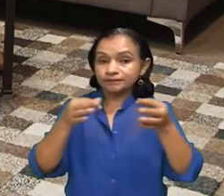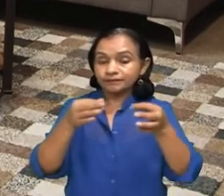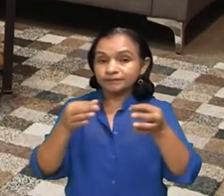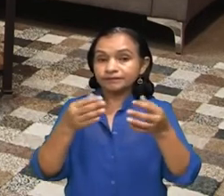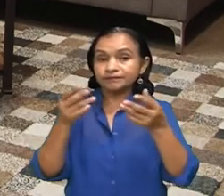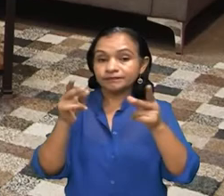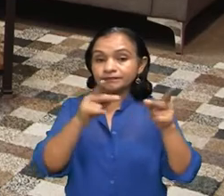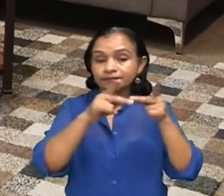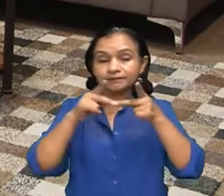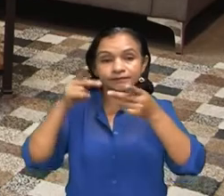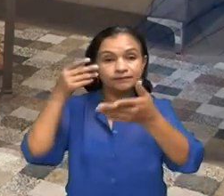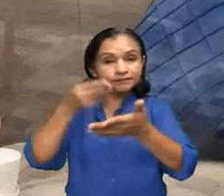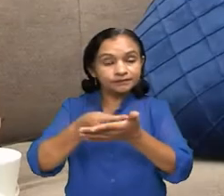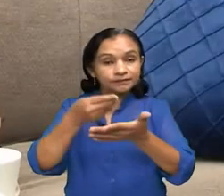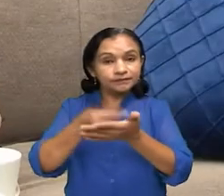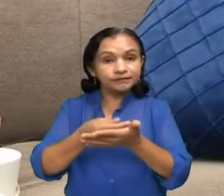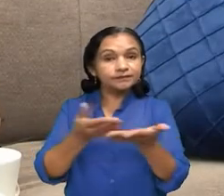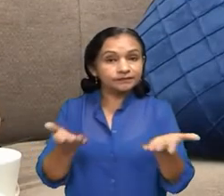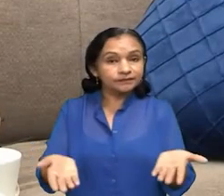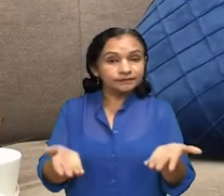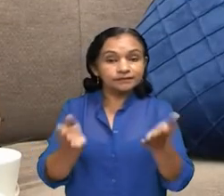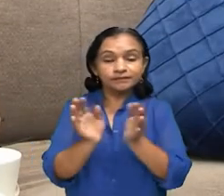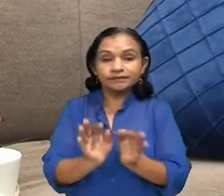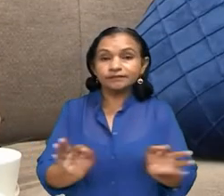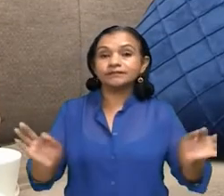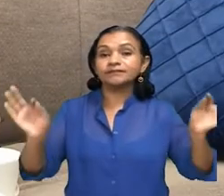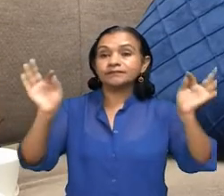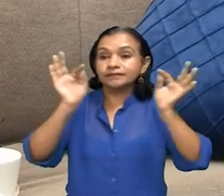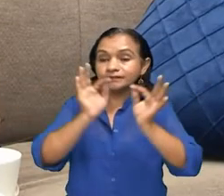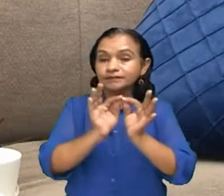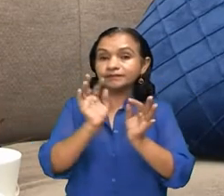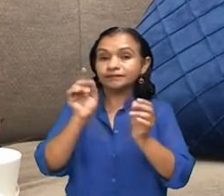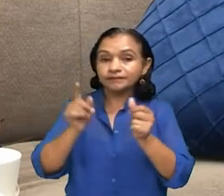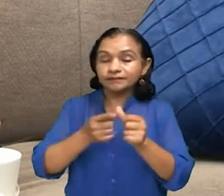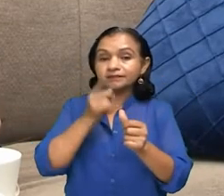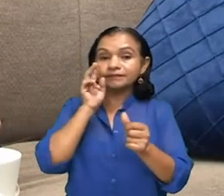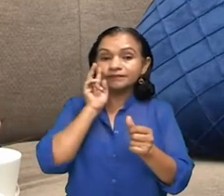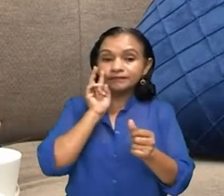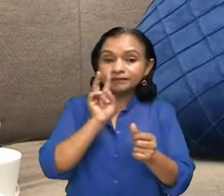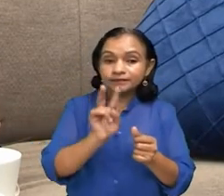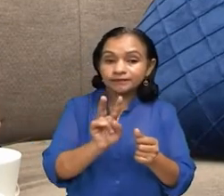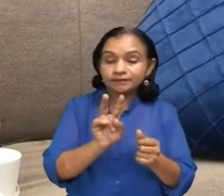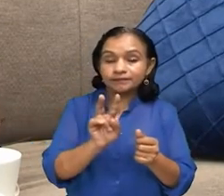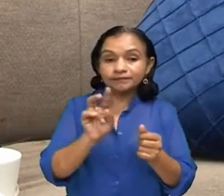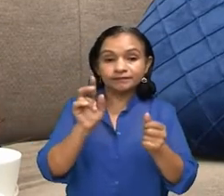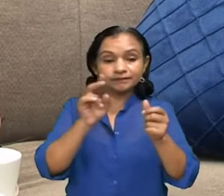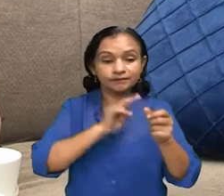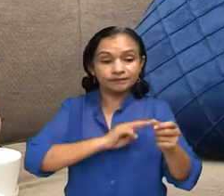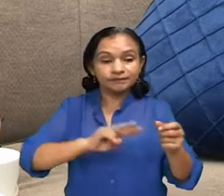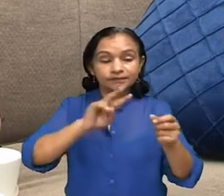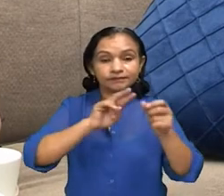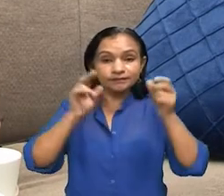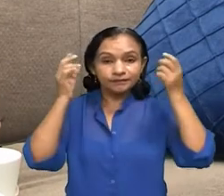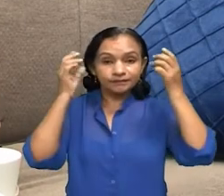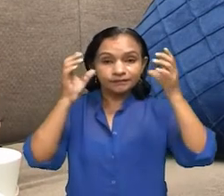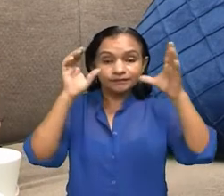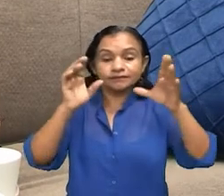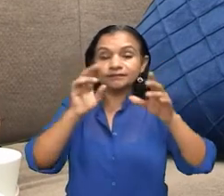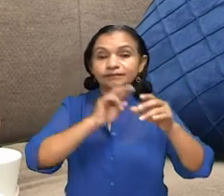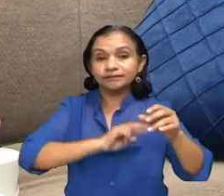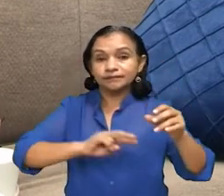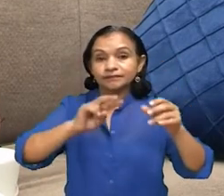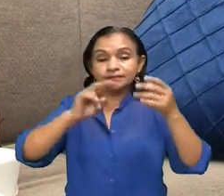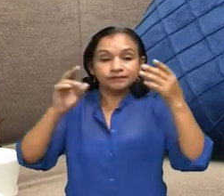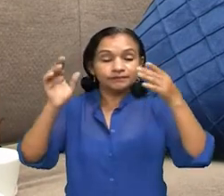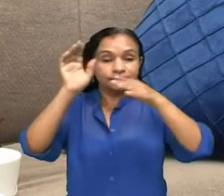nuestros consumidores de que es importante tomar en cuenta ese valor cultural, ese valor de tradiciones,